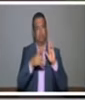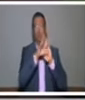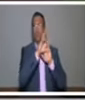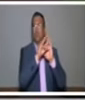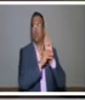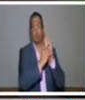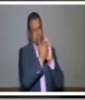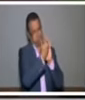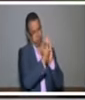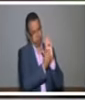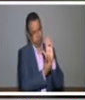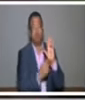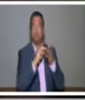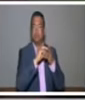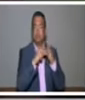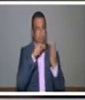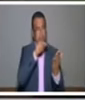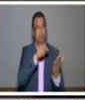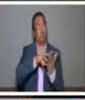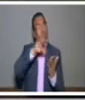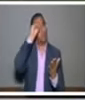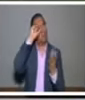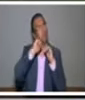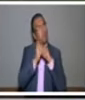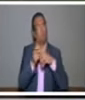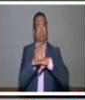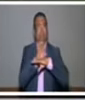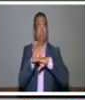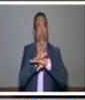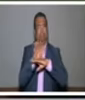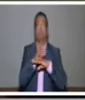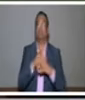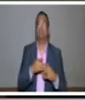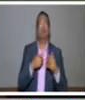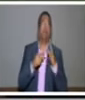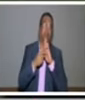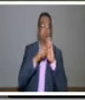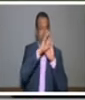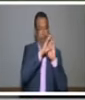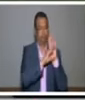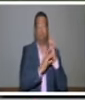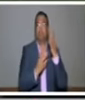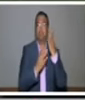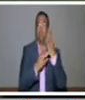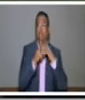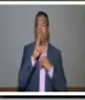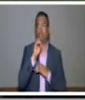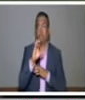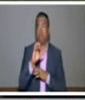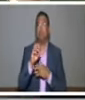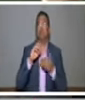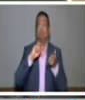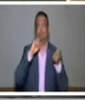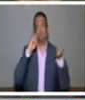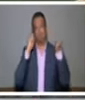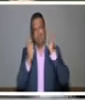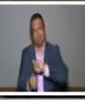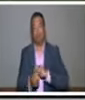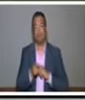pensamiento crítico y el espíritu empresarial, transformar los cursos técnicos y vocacionales y una educación especial individualizada. La